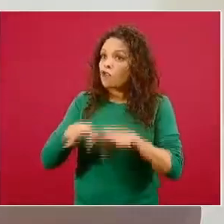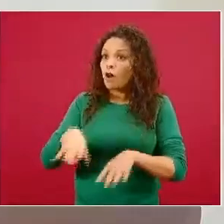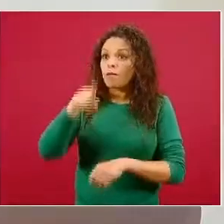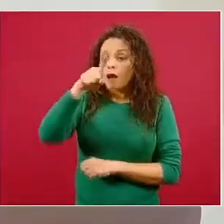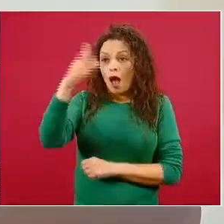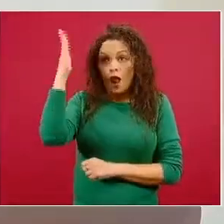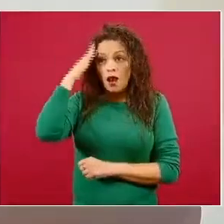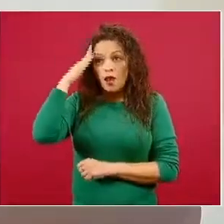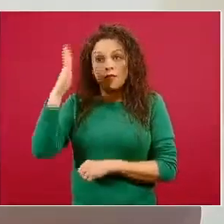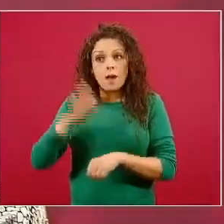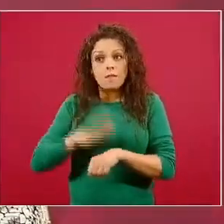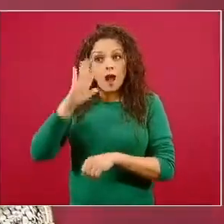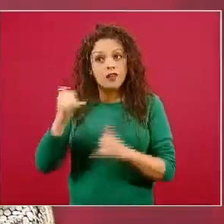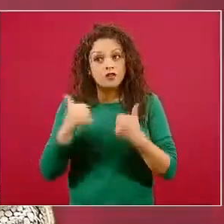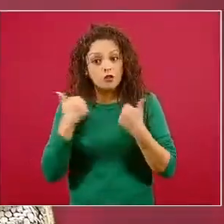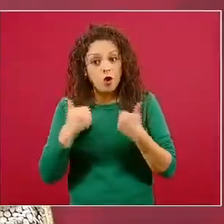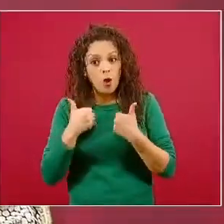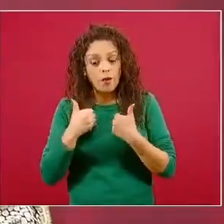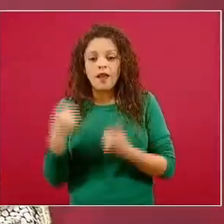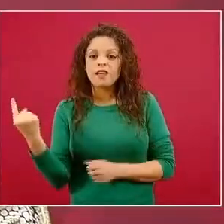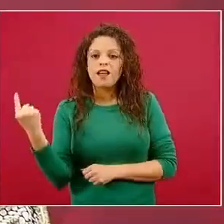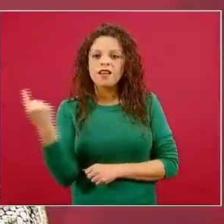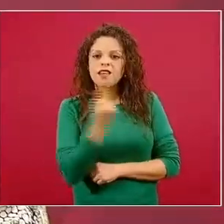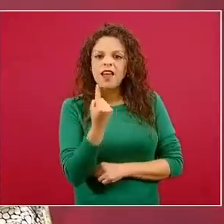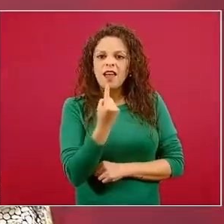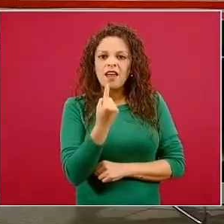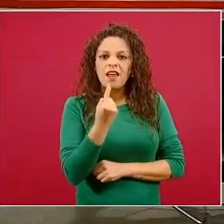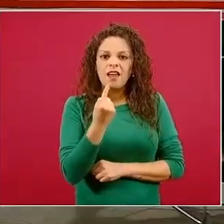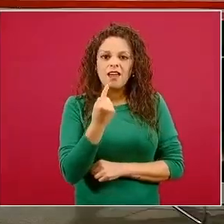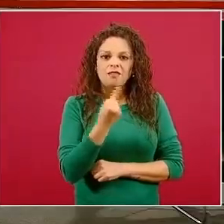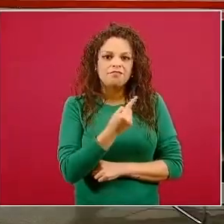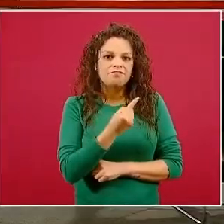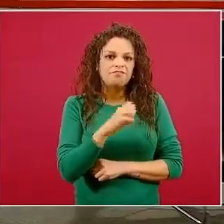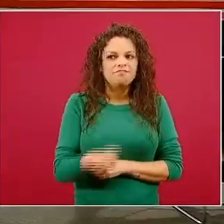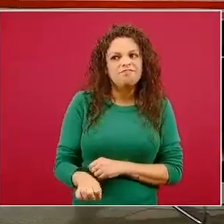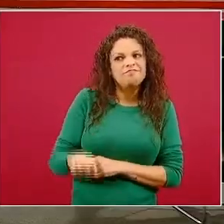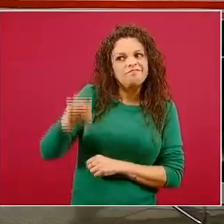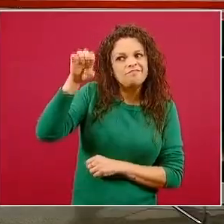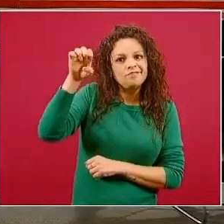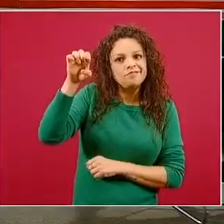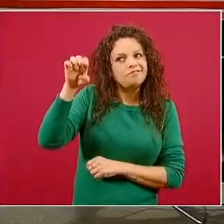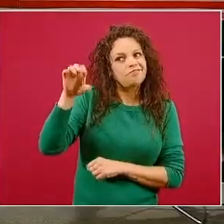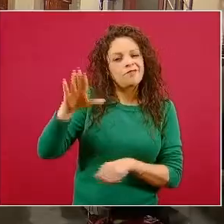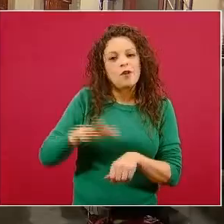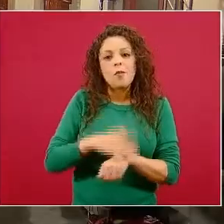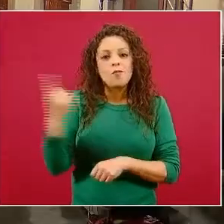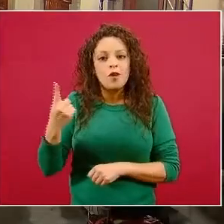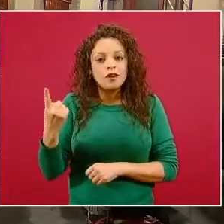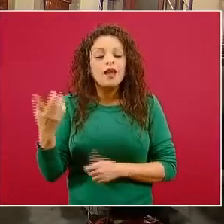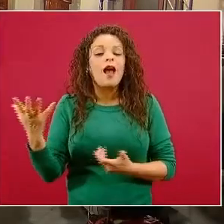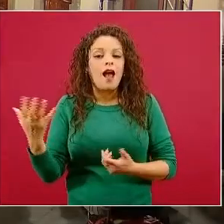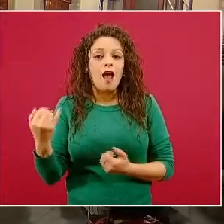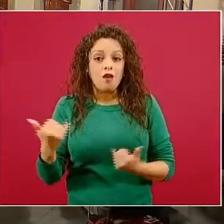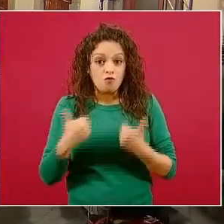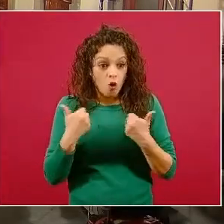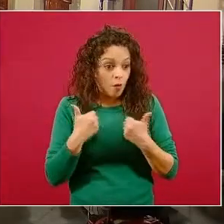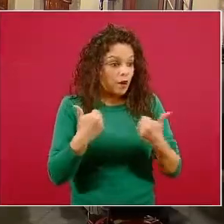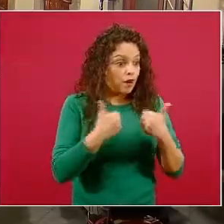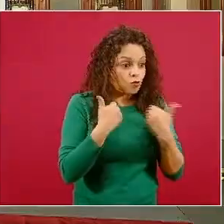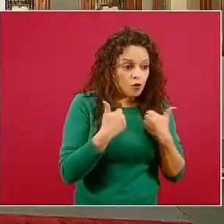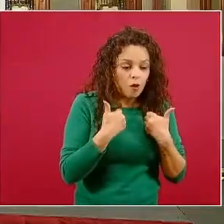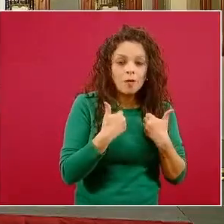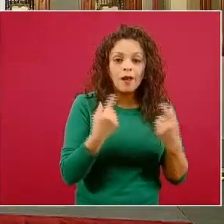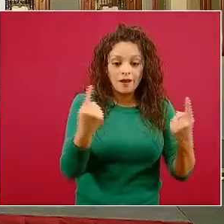joven que a alguien ya de más décadas, porque hablan el mismo lenguaje, porque se entienden de una